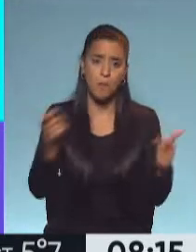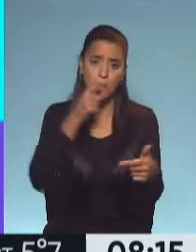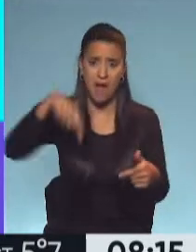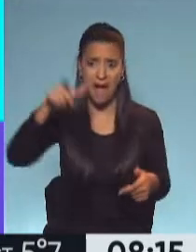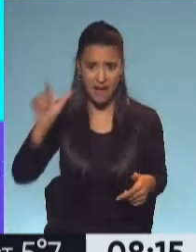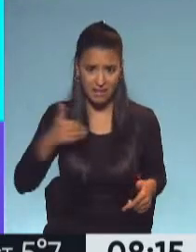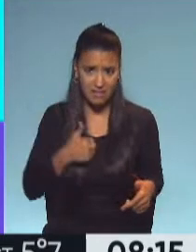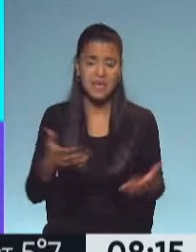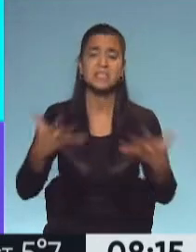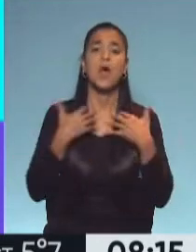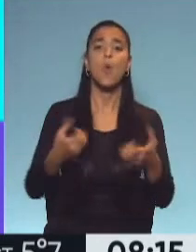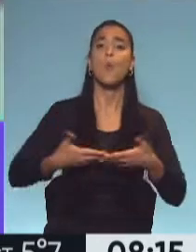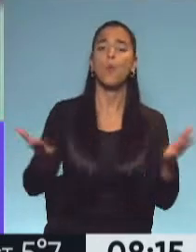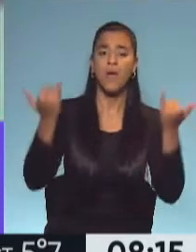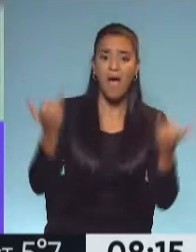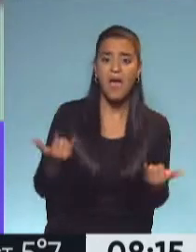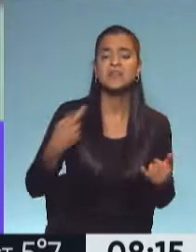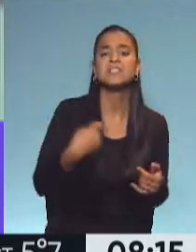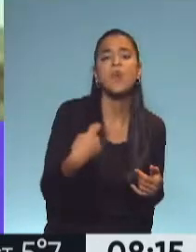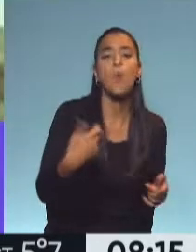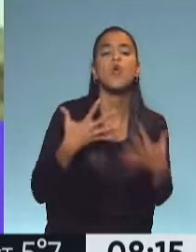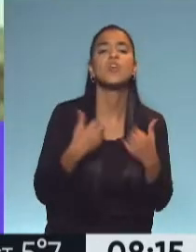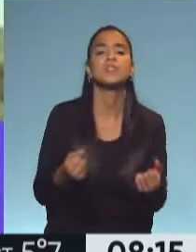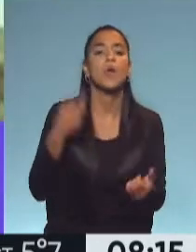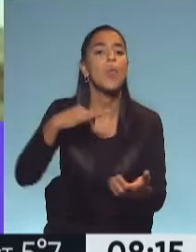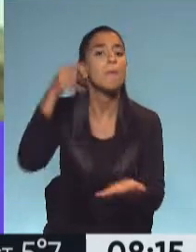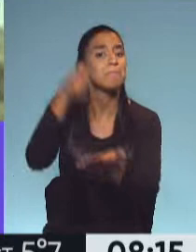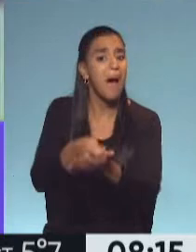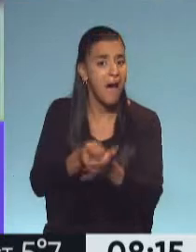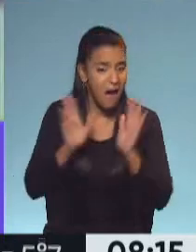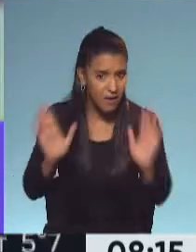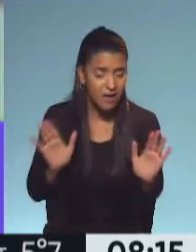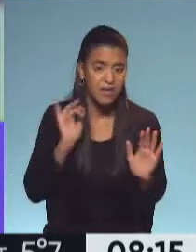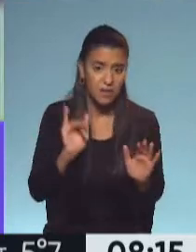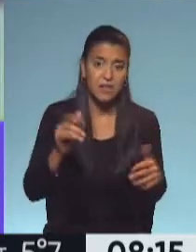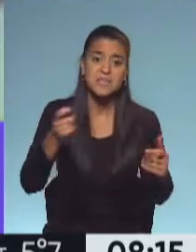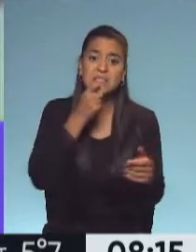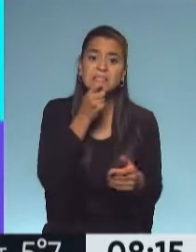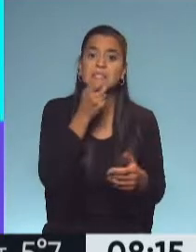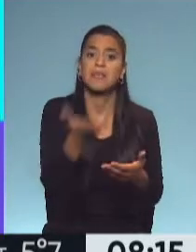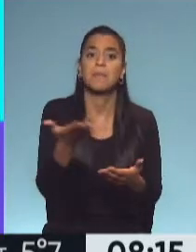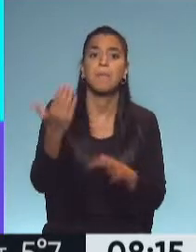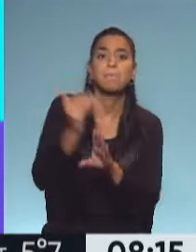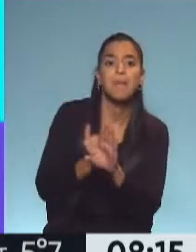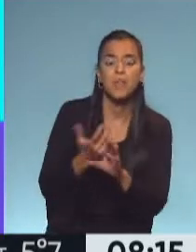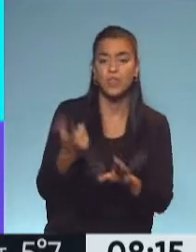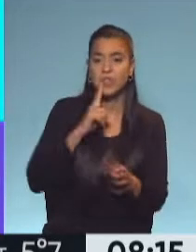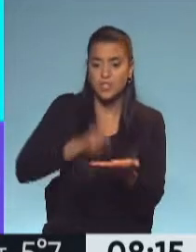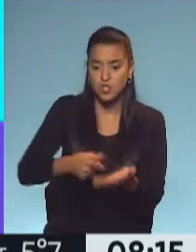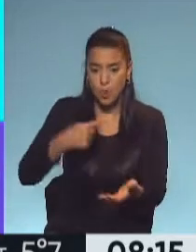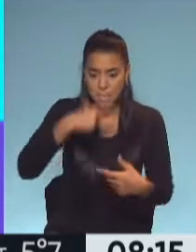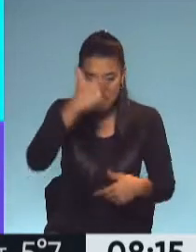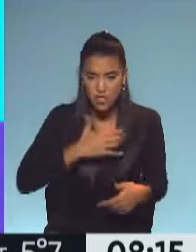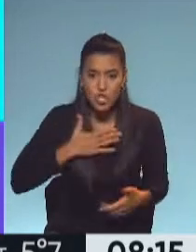la Argentina, ¿no? Exactamente. Existe el seguro de salud al que hay que acceder, hay que pagarlo. Totalmente. Y además, si te lo restringen por una decisión personal respecto